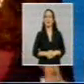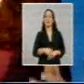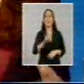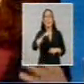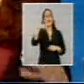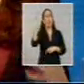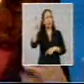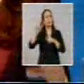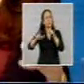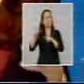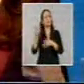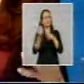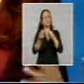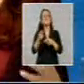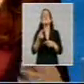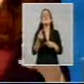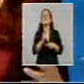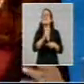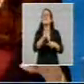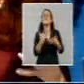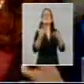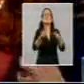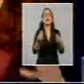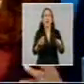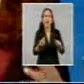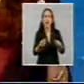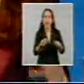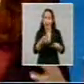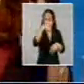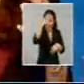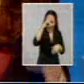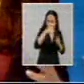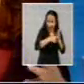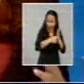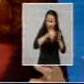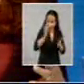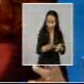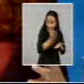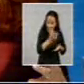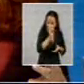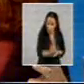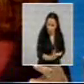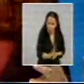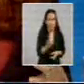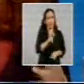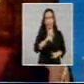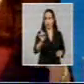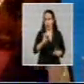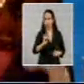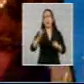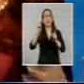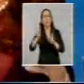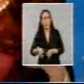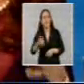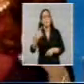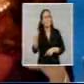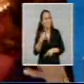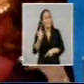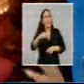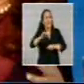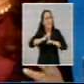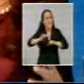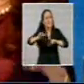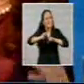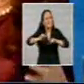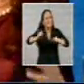que vendrán, va a ayudar no solamente a producir carne bovina, tenemos también que incentivar e